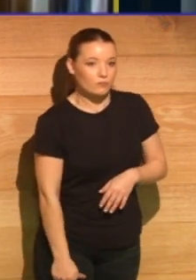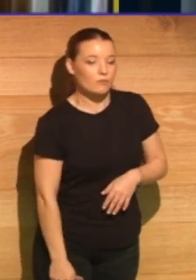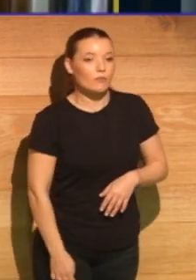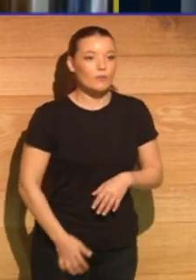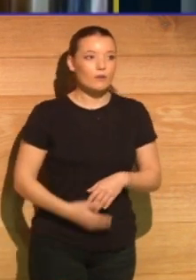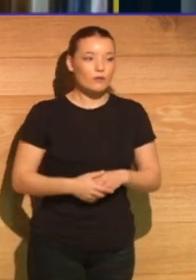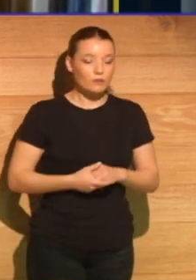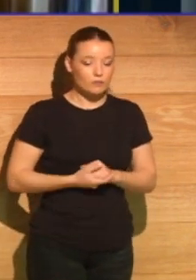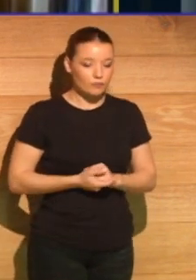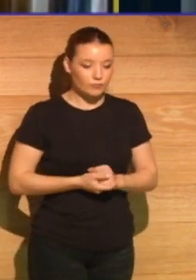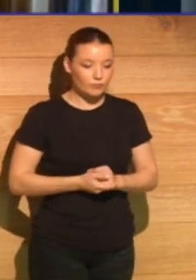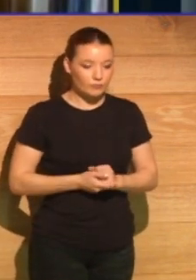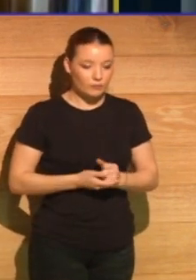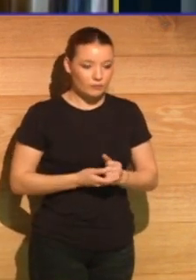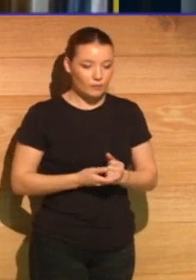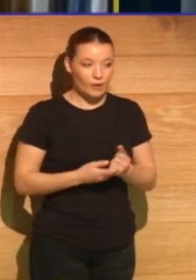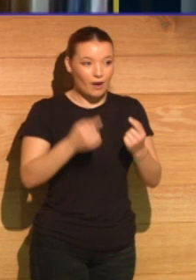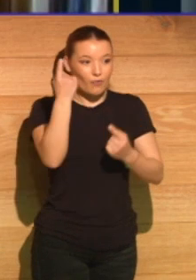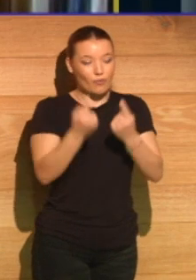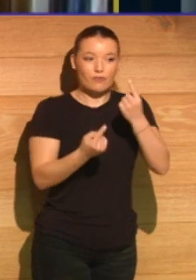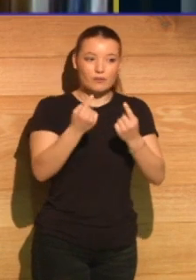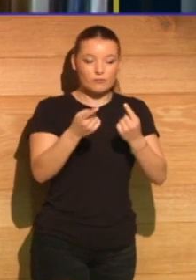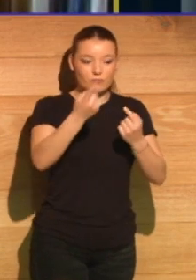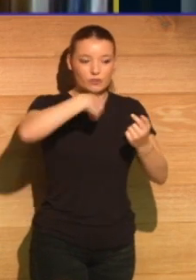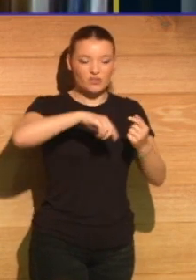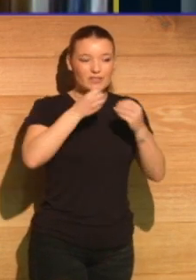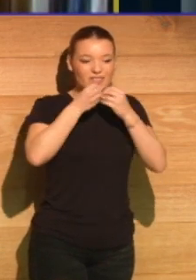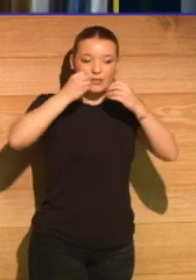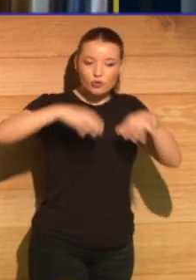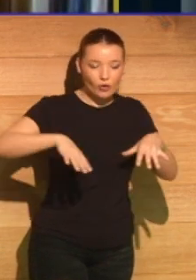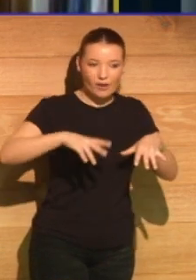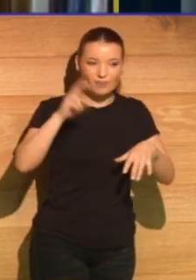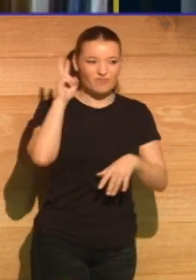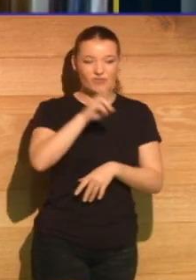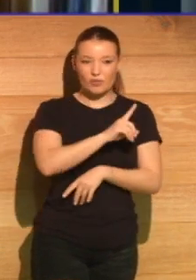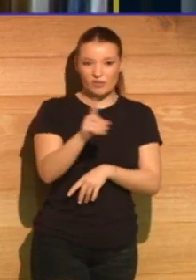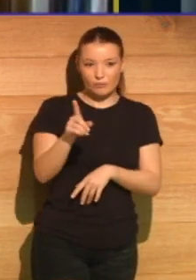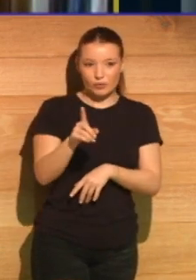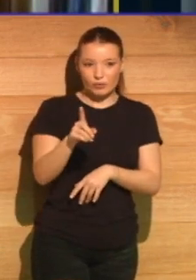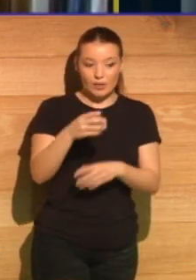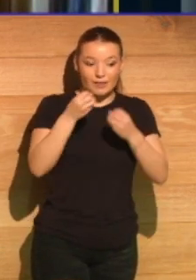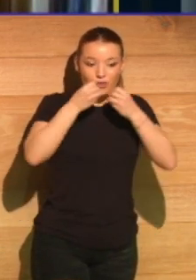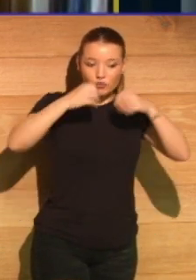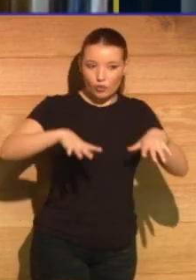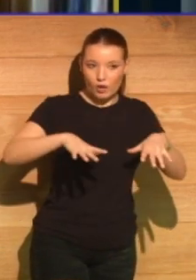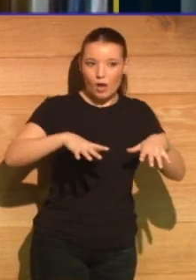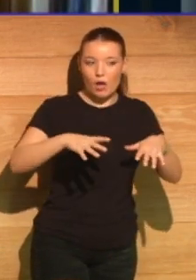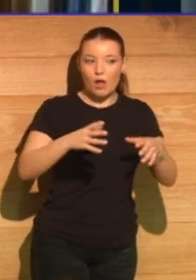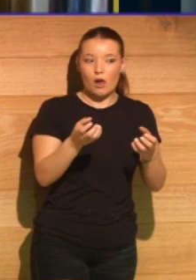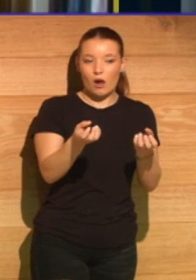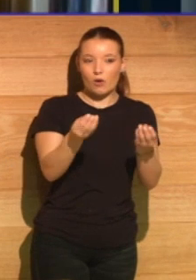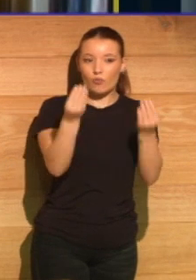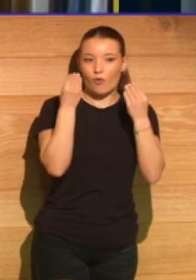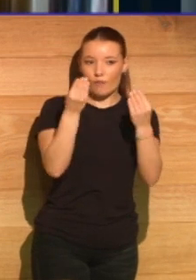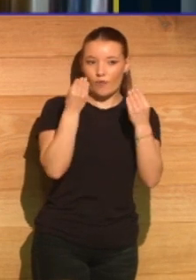decir, a veces es que no vemos la historia y la historia nos enseña mucho sobre todo lo que